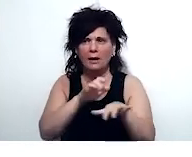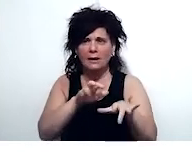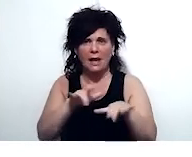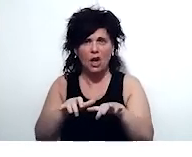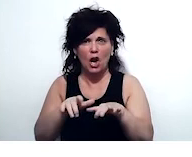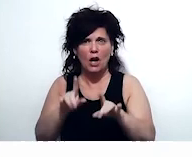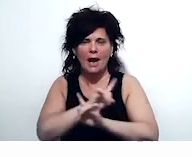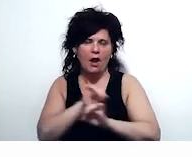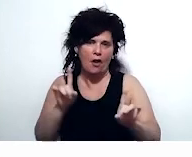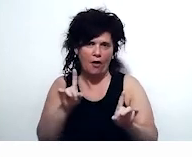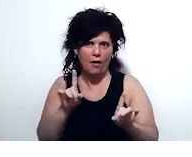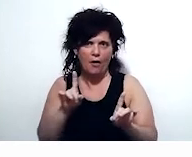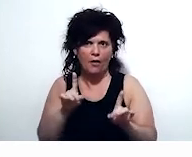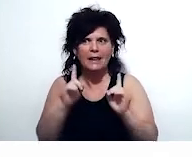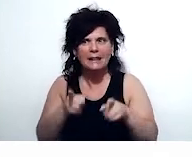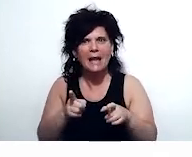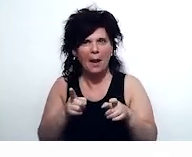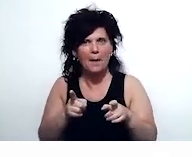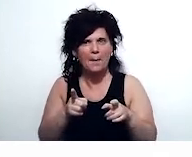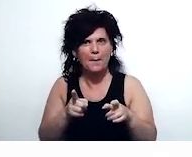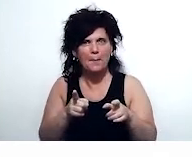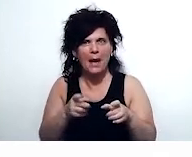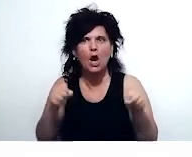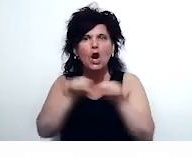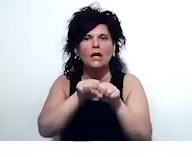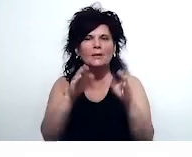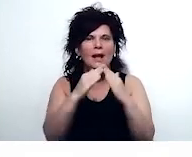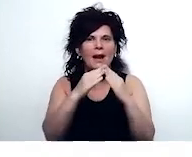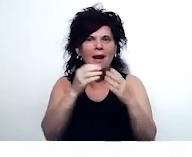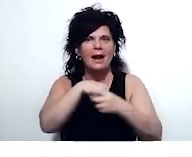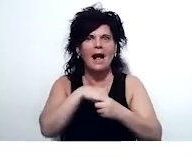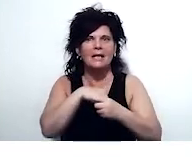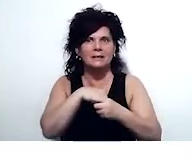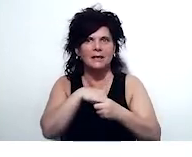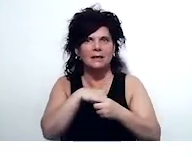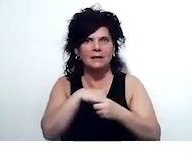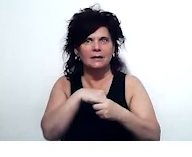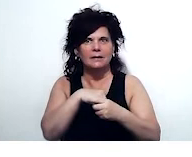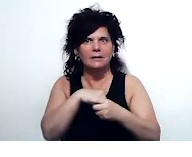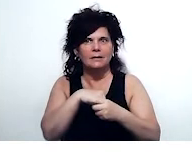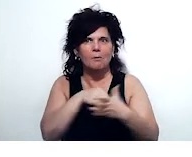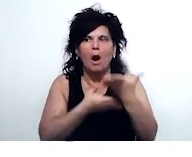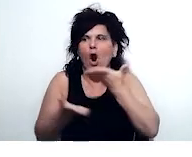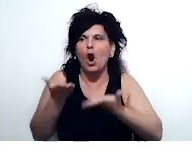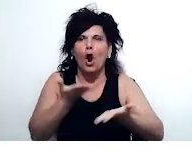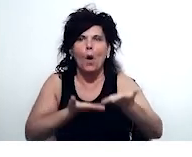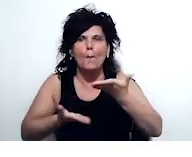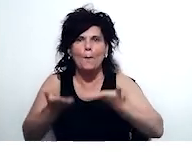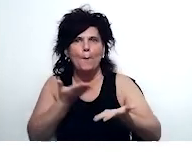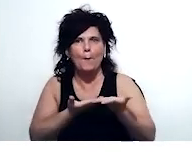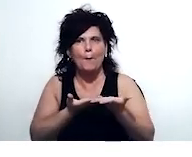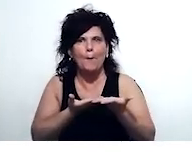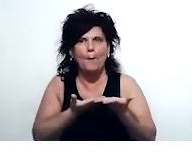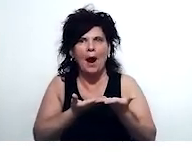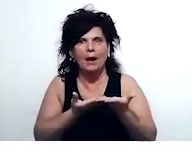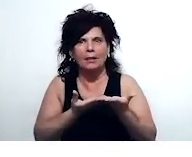no todas, y además la cantidad de dispositivos y conectividad en la casa se ha tenido que compartir con el marido que trabaja en la casa, con